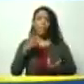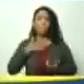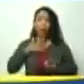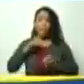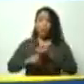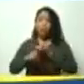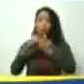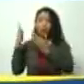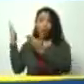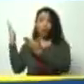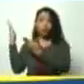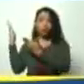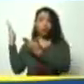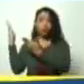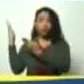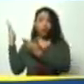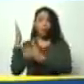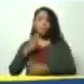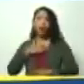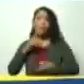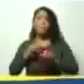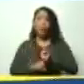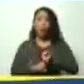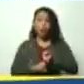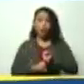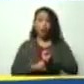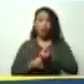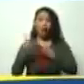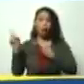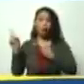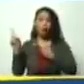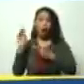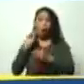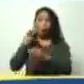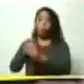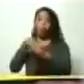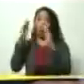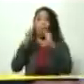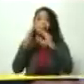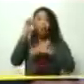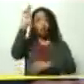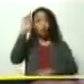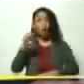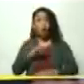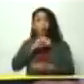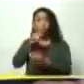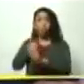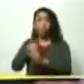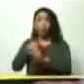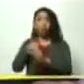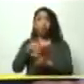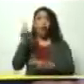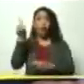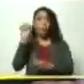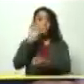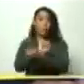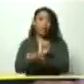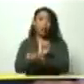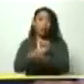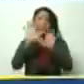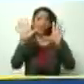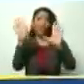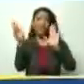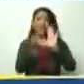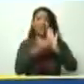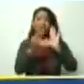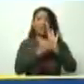esposa Cilia Flores mi esposa Cilia Flores la llenaban la casa todos los días estuvo preso como 10 veces